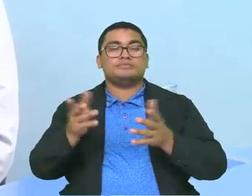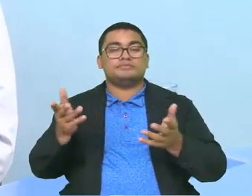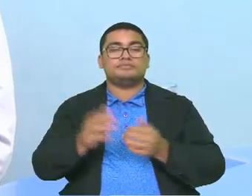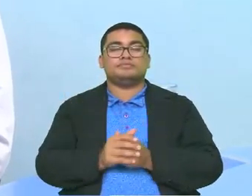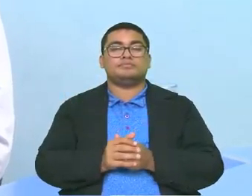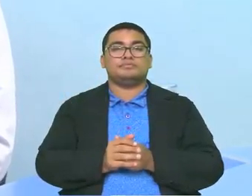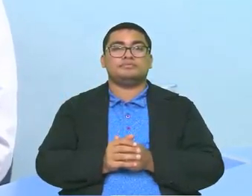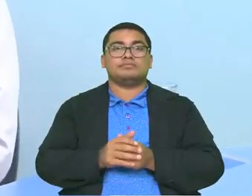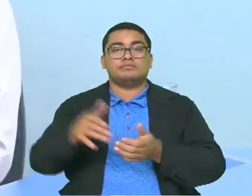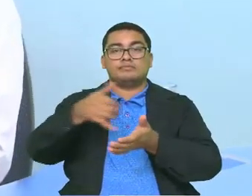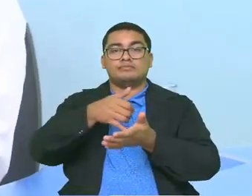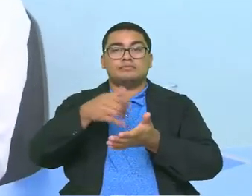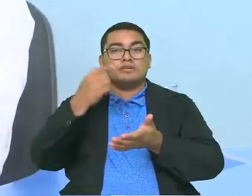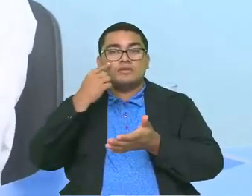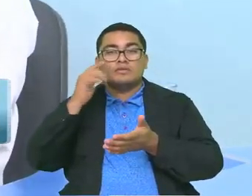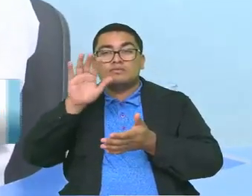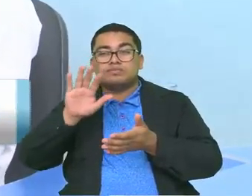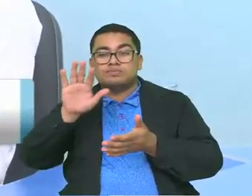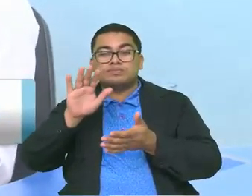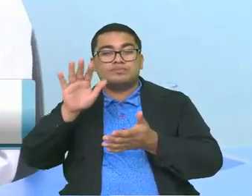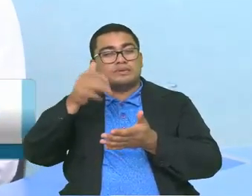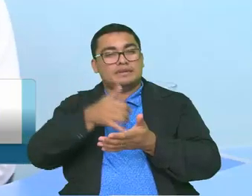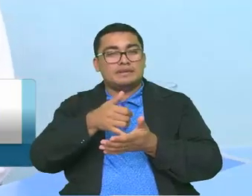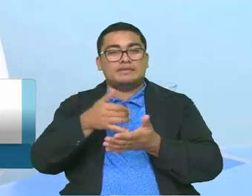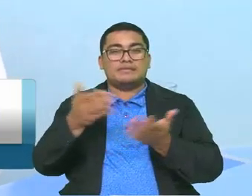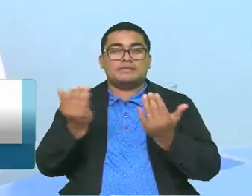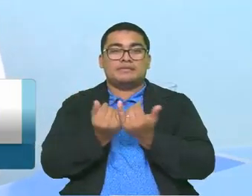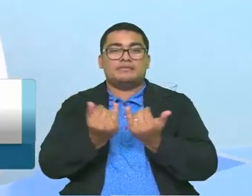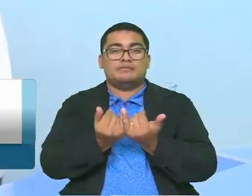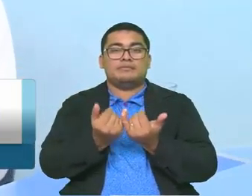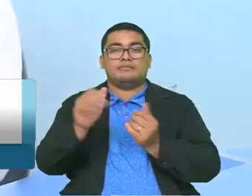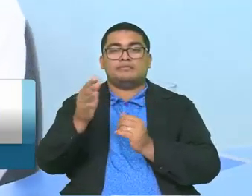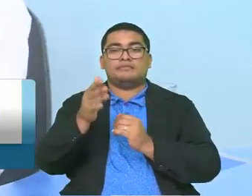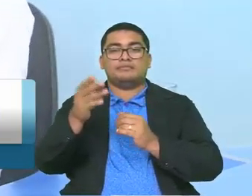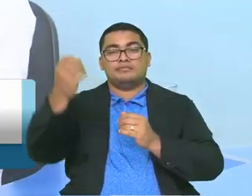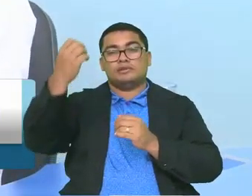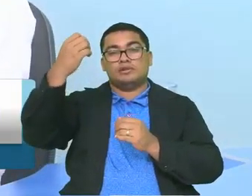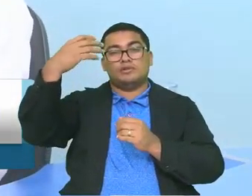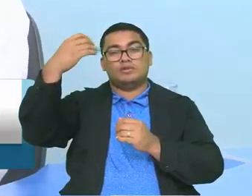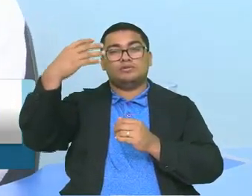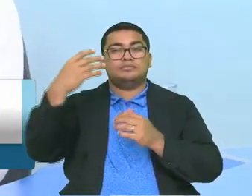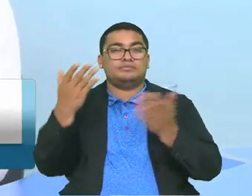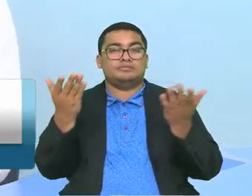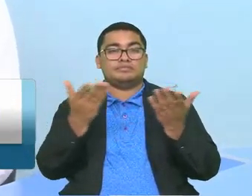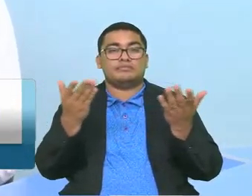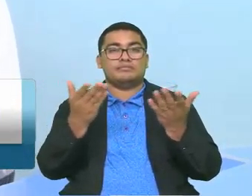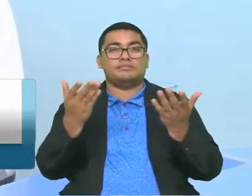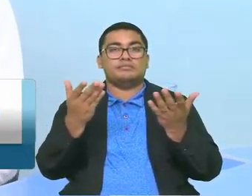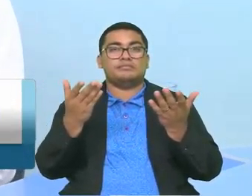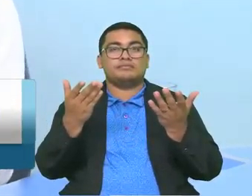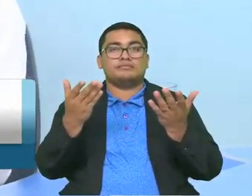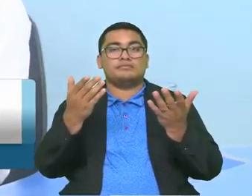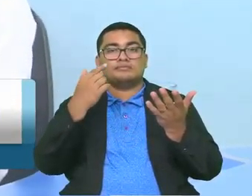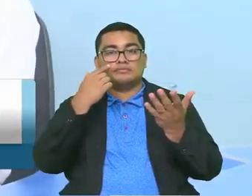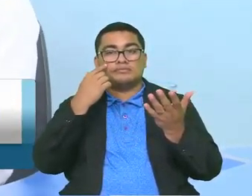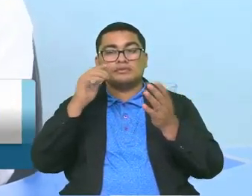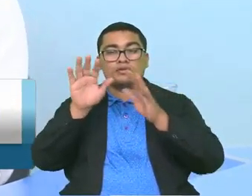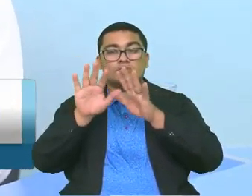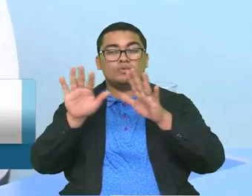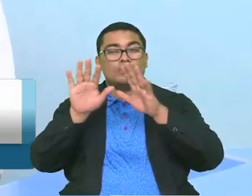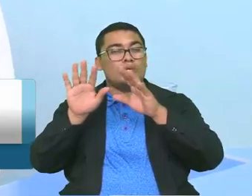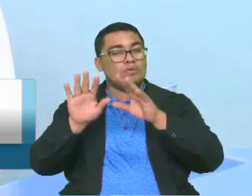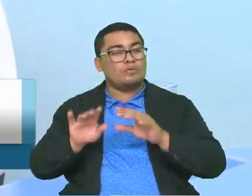poner rojo, ¿verdad? Inflamadito. Son los síntomas. Los síntomas. Puede haber dolor ocular. El principal síntoma, como usted mencionaba, es la disminución